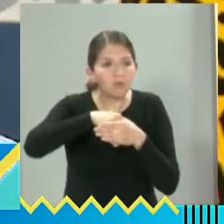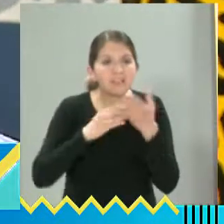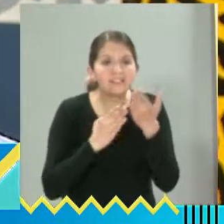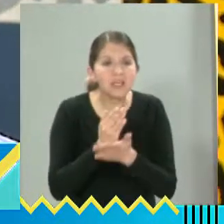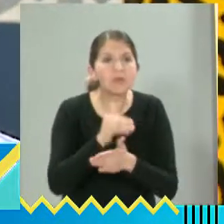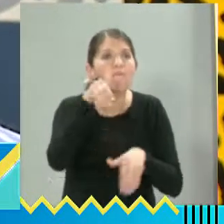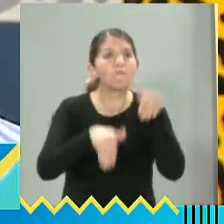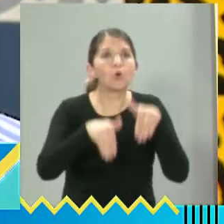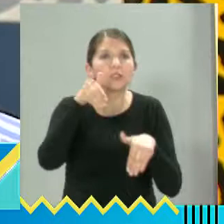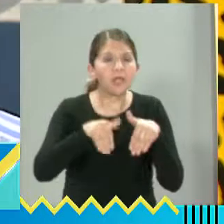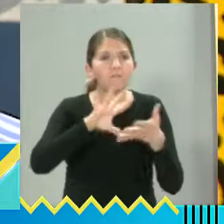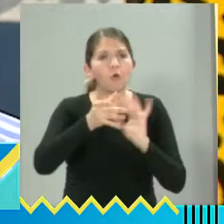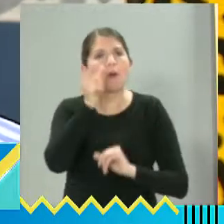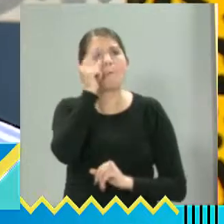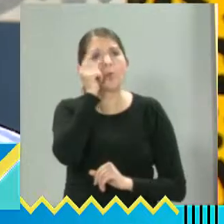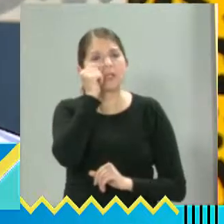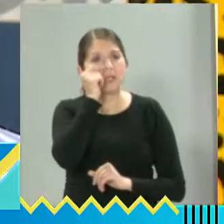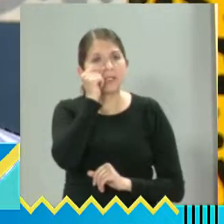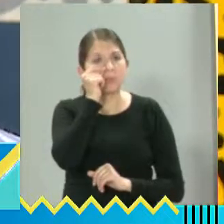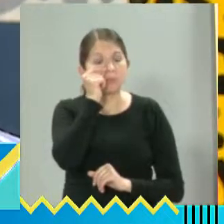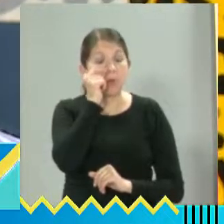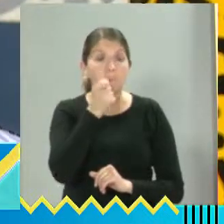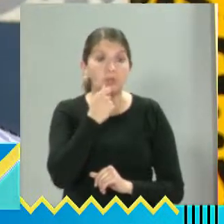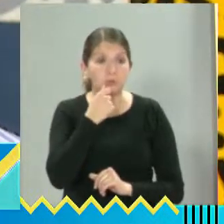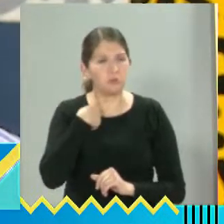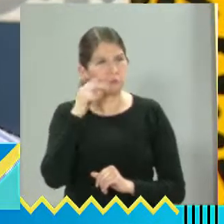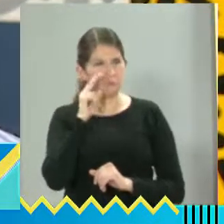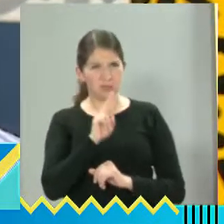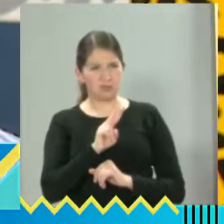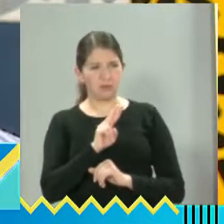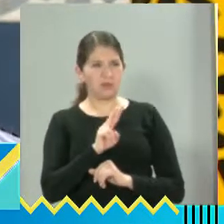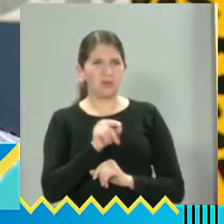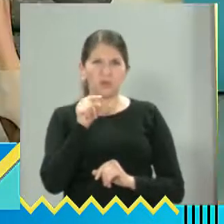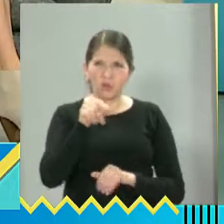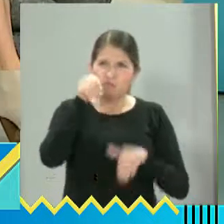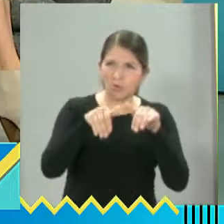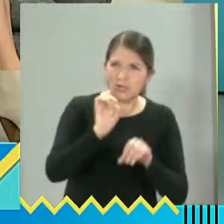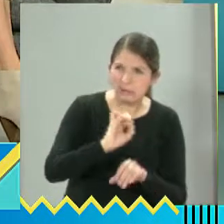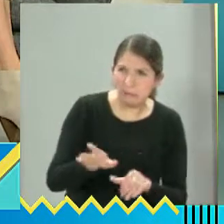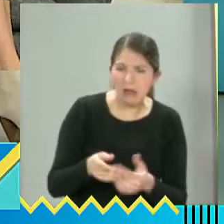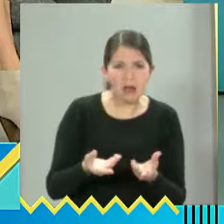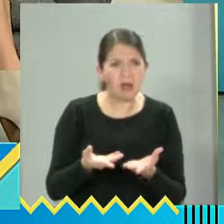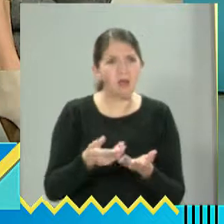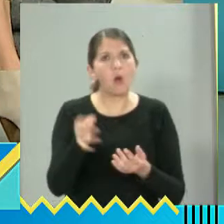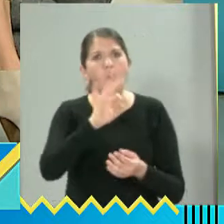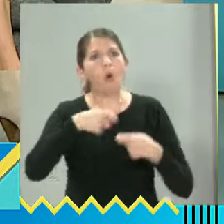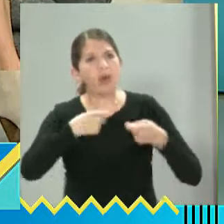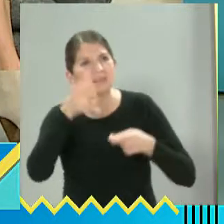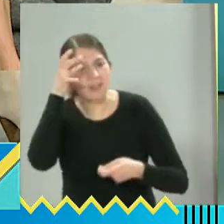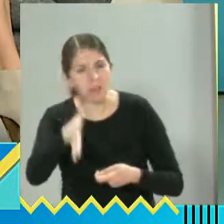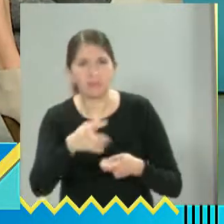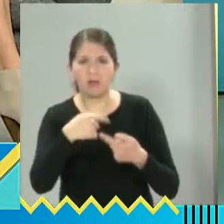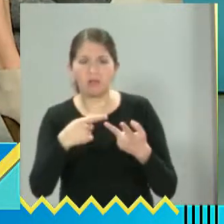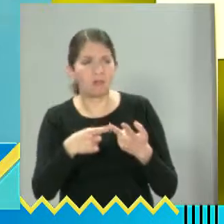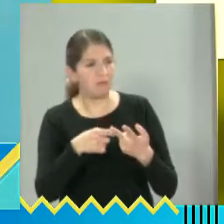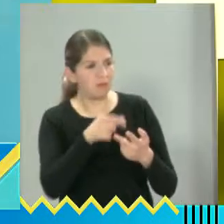determinadas políticas que uno, analizándolo fríamente, dice, bueno, pero esto es demagogia, esto nos va a llevar a exceso del gasto y todo eso, pero lo